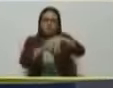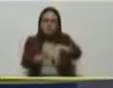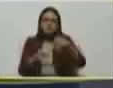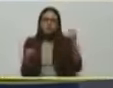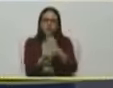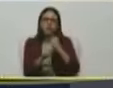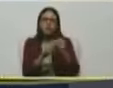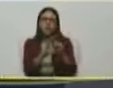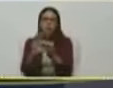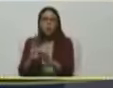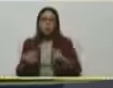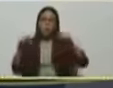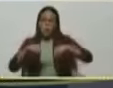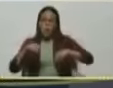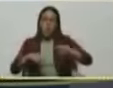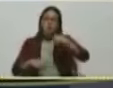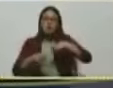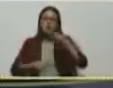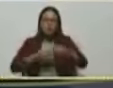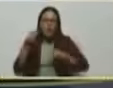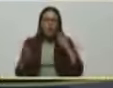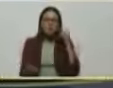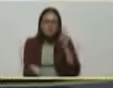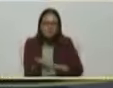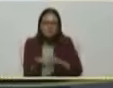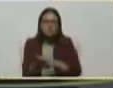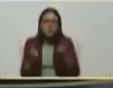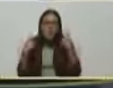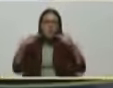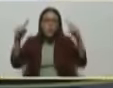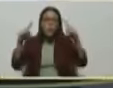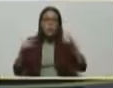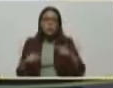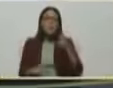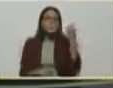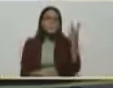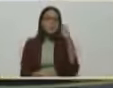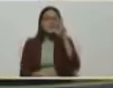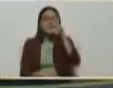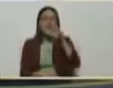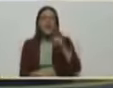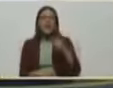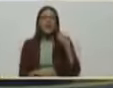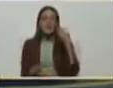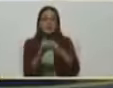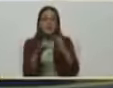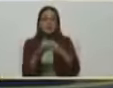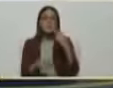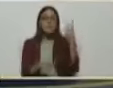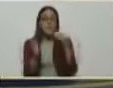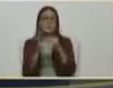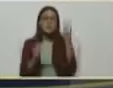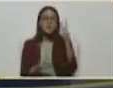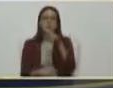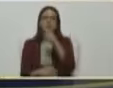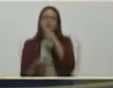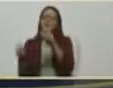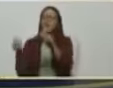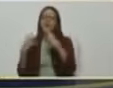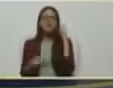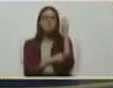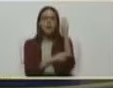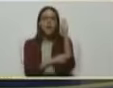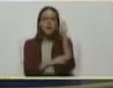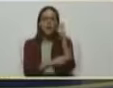hoy estamos materializando. Usted el 23 de septiembre del 2023 dio una instrucción y